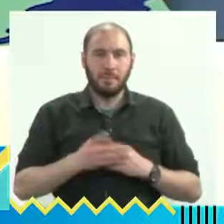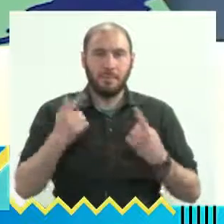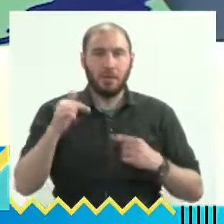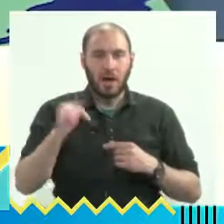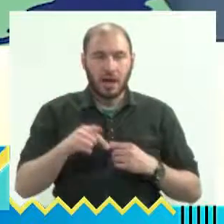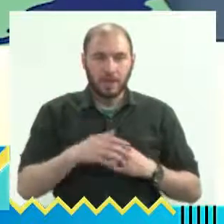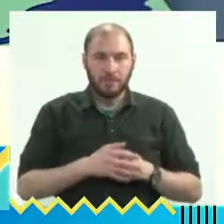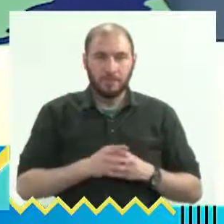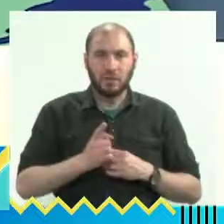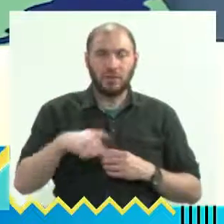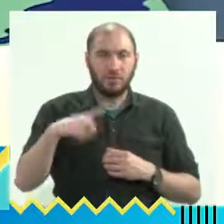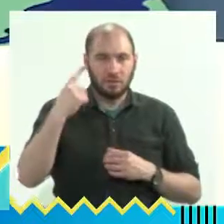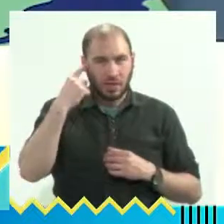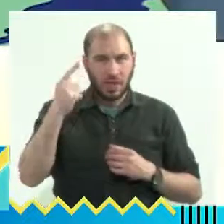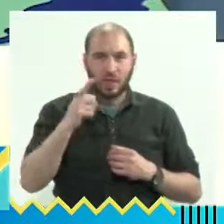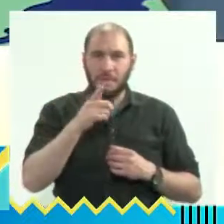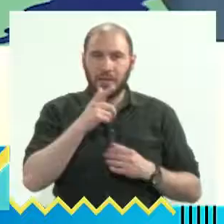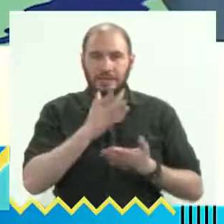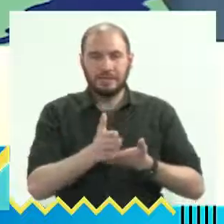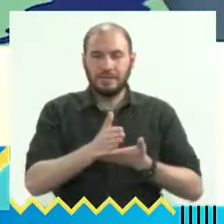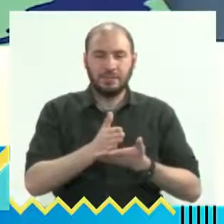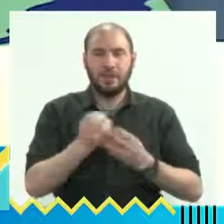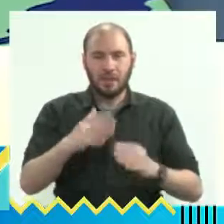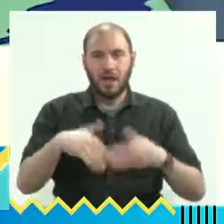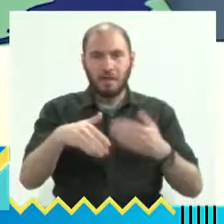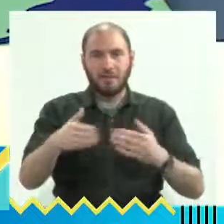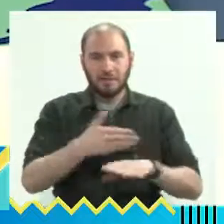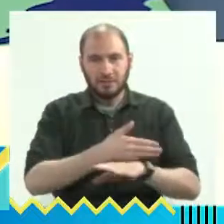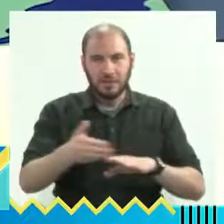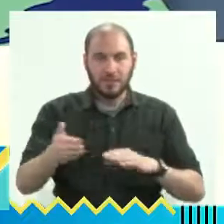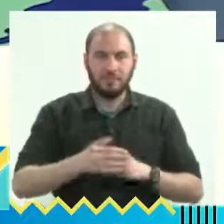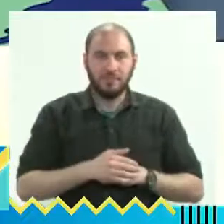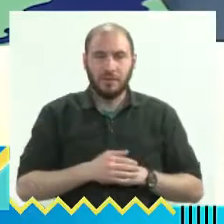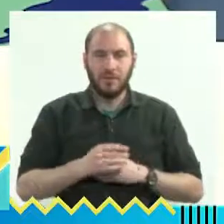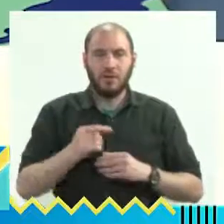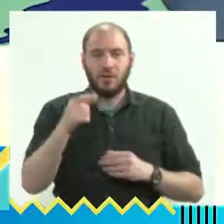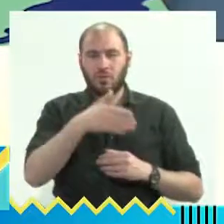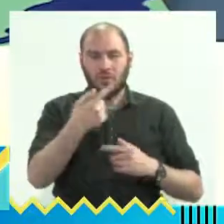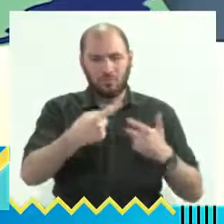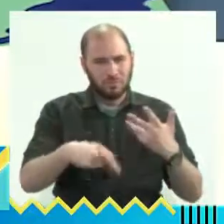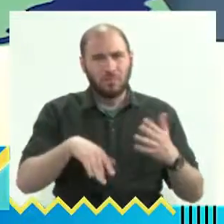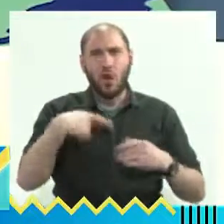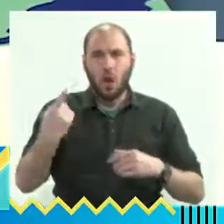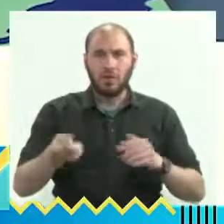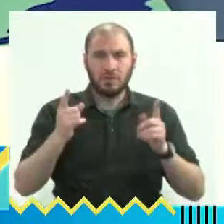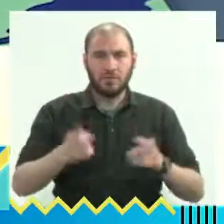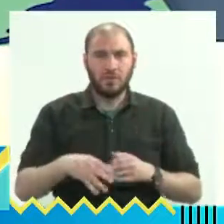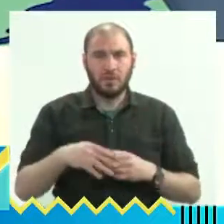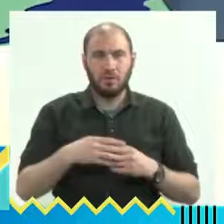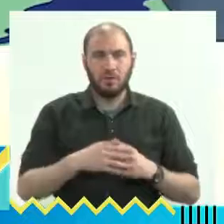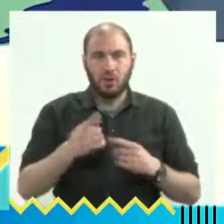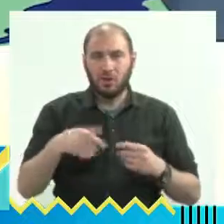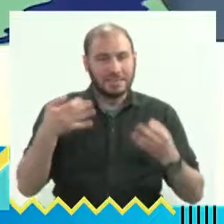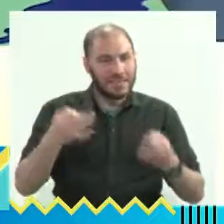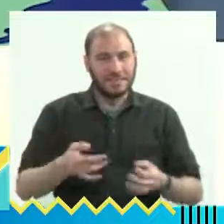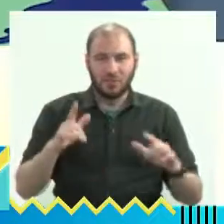instancia nosotros creemos que es como el término medio para seguir avanzando en cientos de cosas más que todavía no están